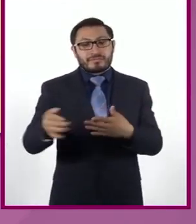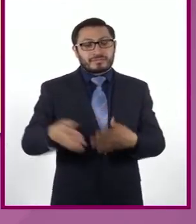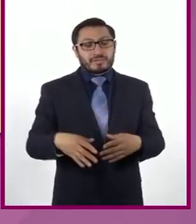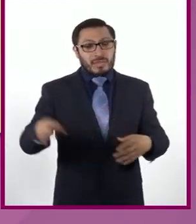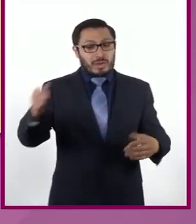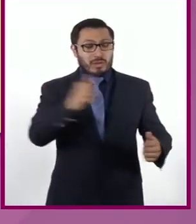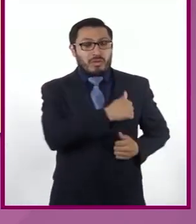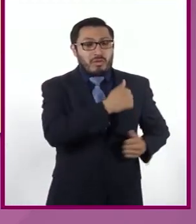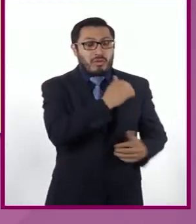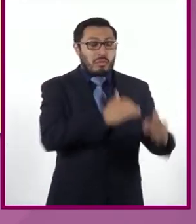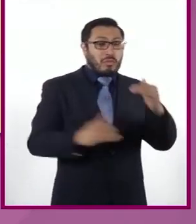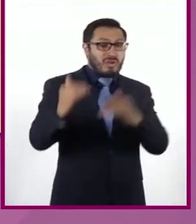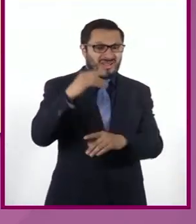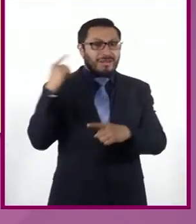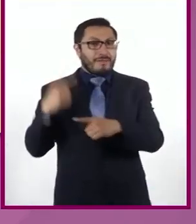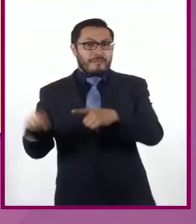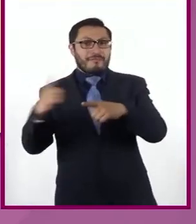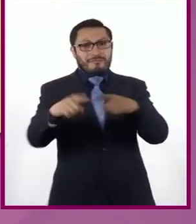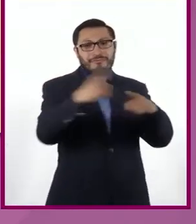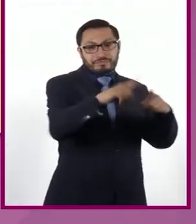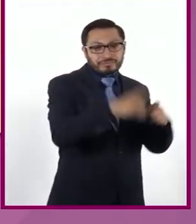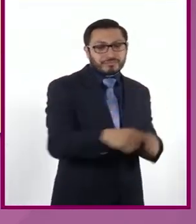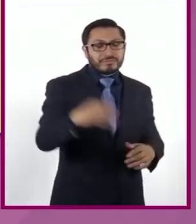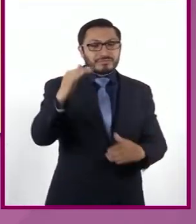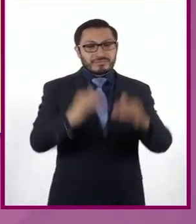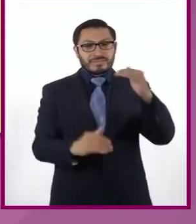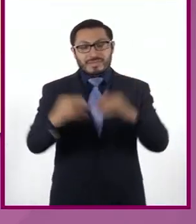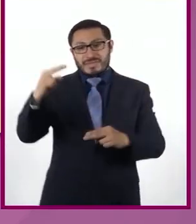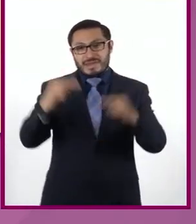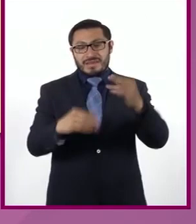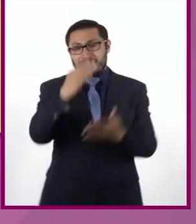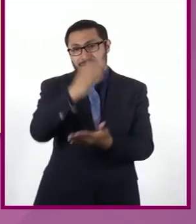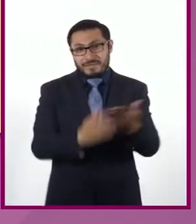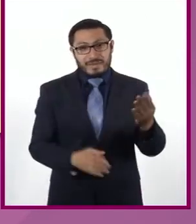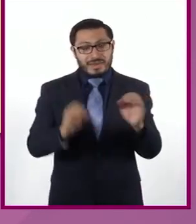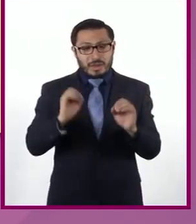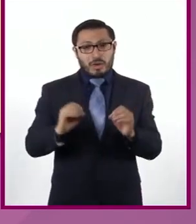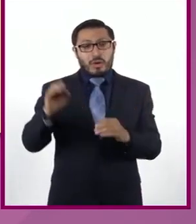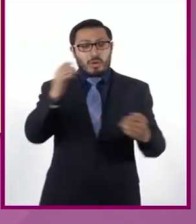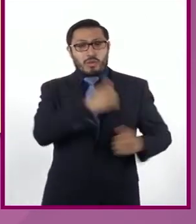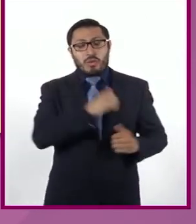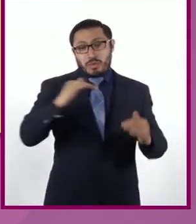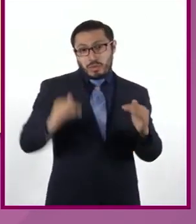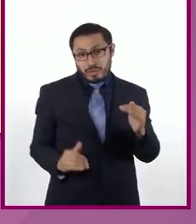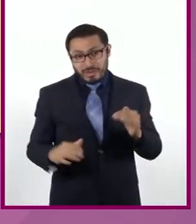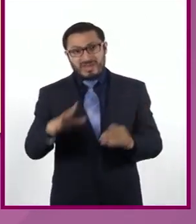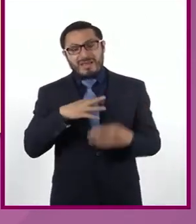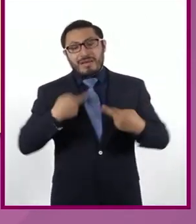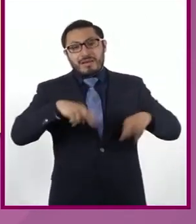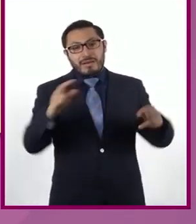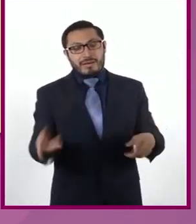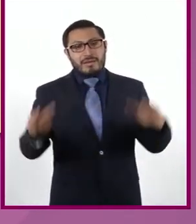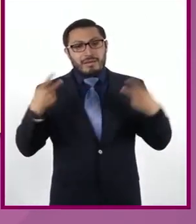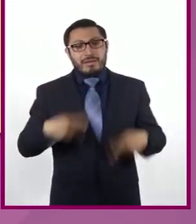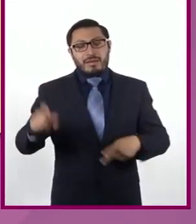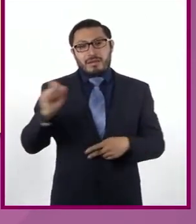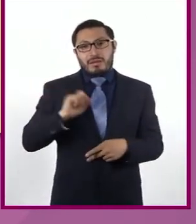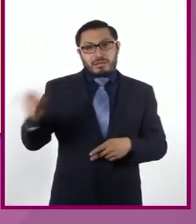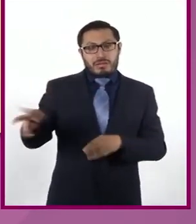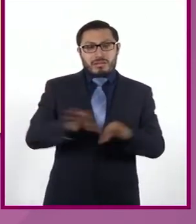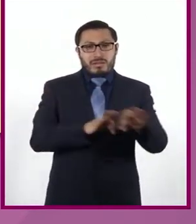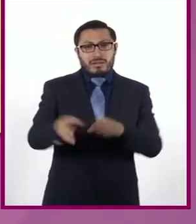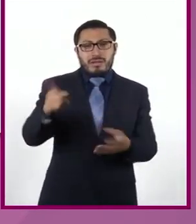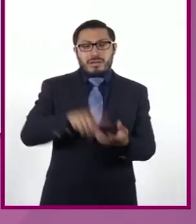continúa diversificándose. La clase media o pequeña burguesía se representa mediante los profesionistas que trabajan en las